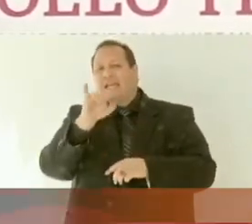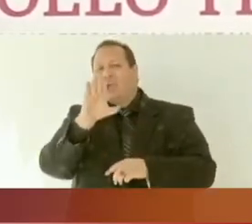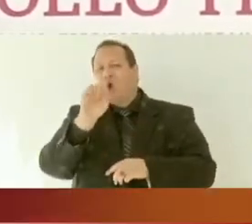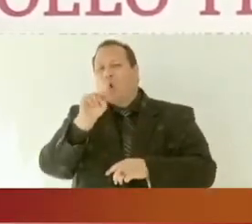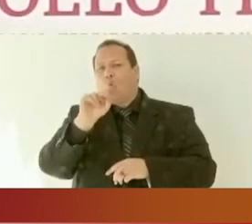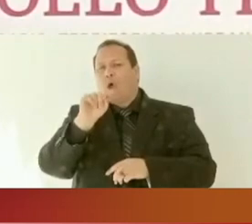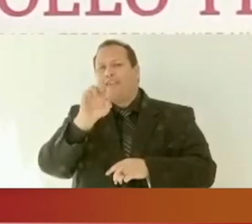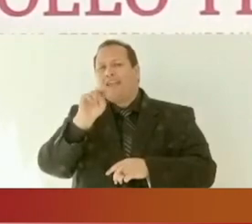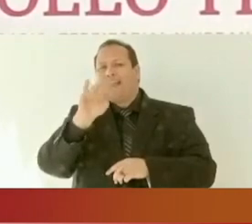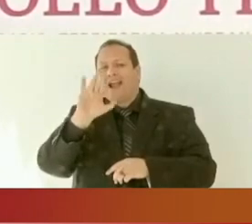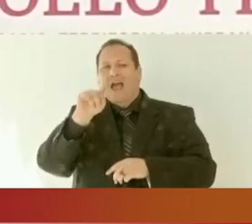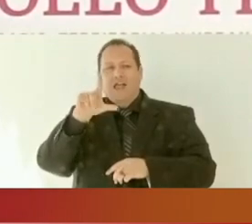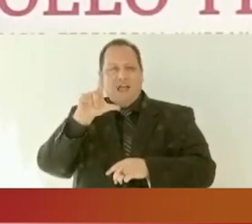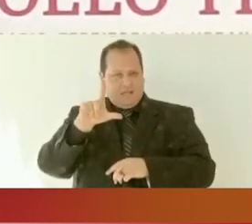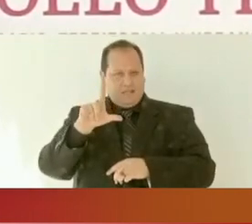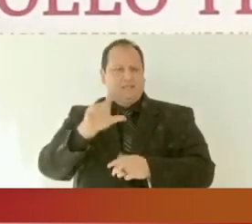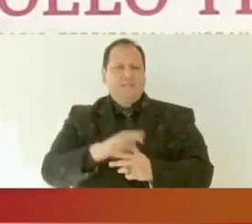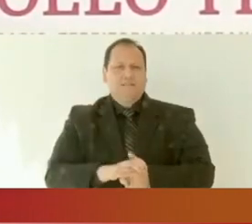Jicotencatl,